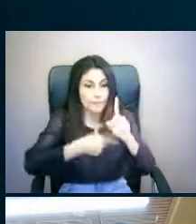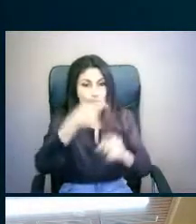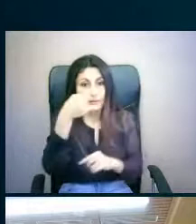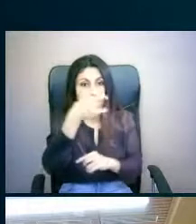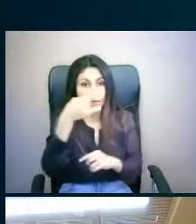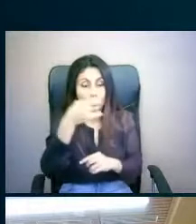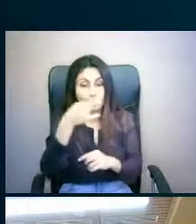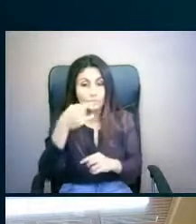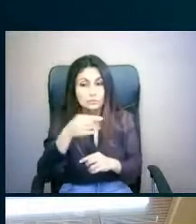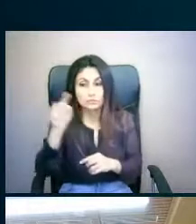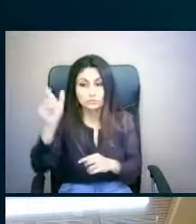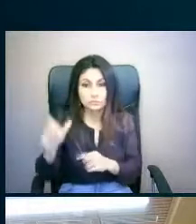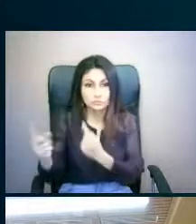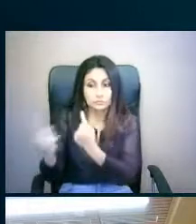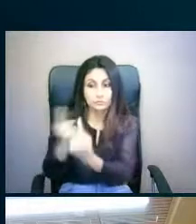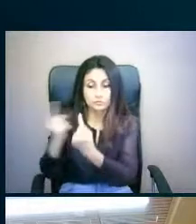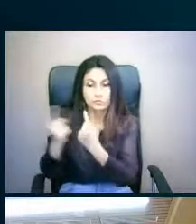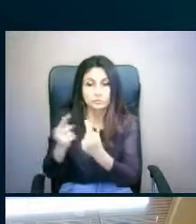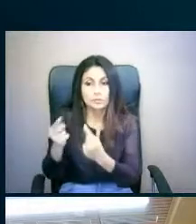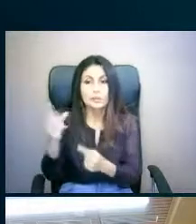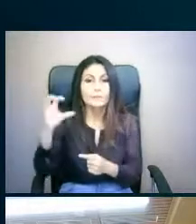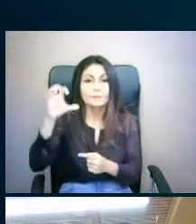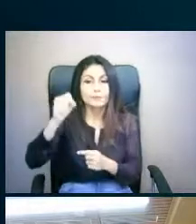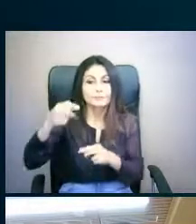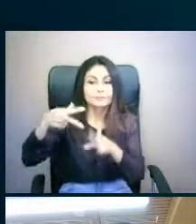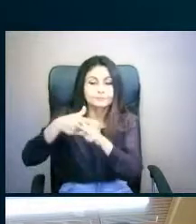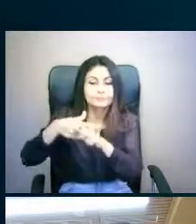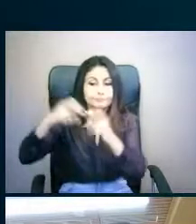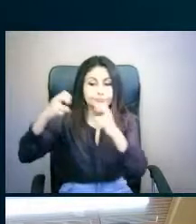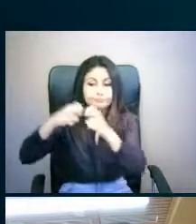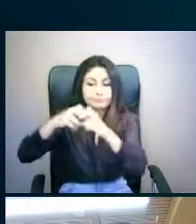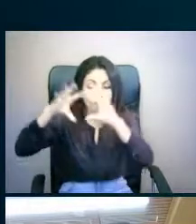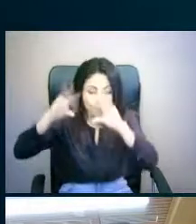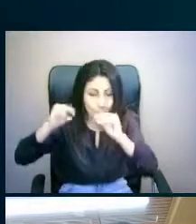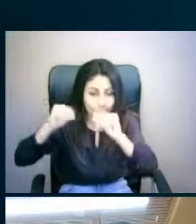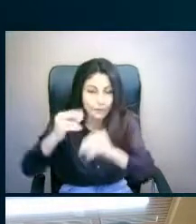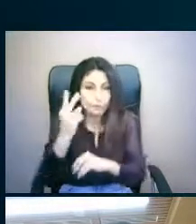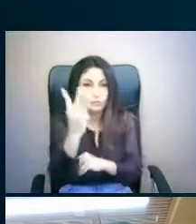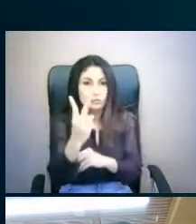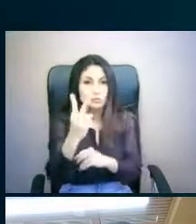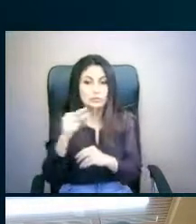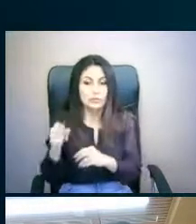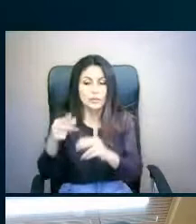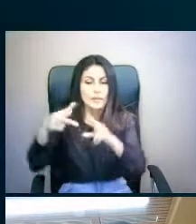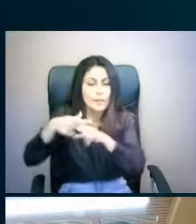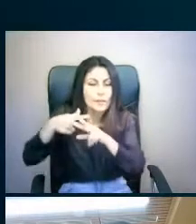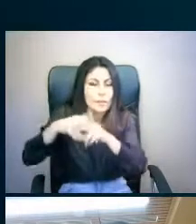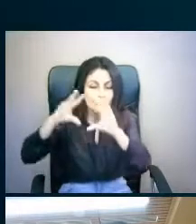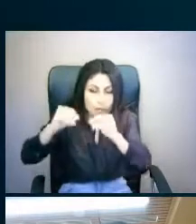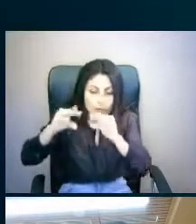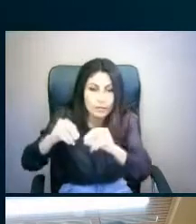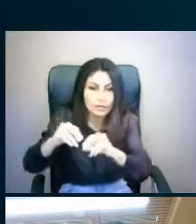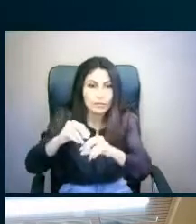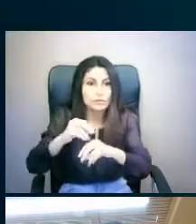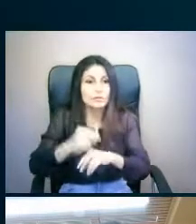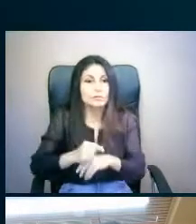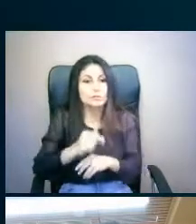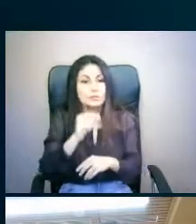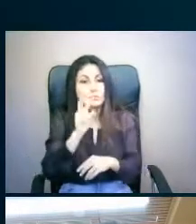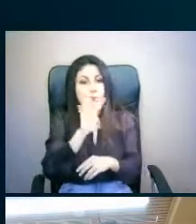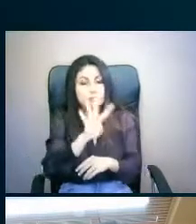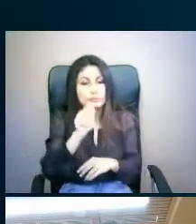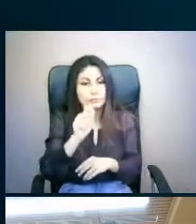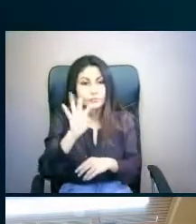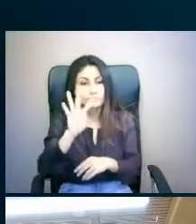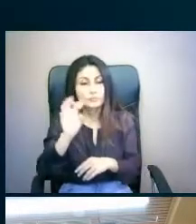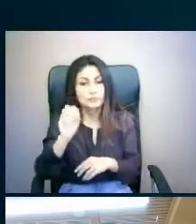el cliente percibió dos interrupciones y estas interrupciones tuvieron una duración de 4.30 clientes. En la